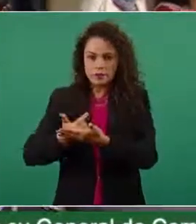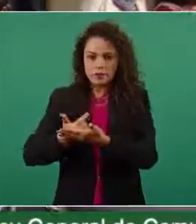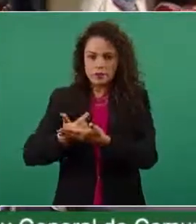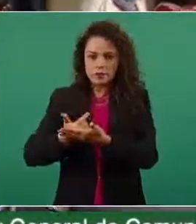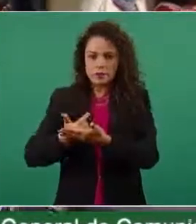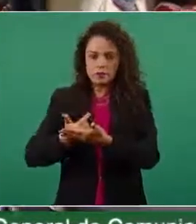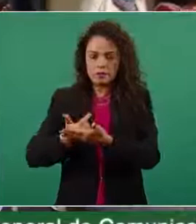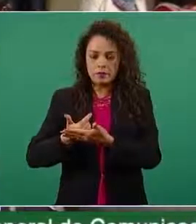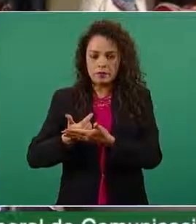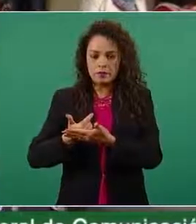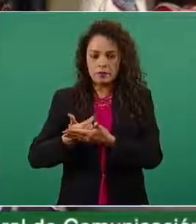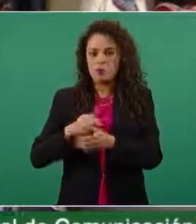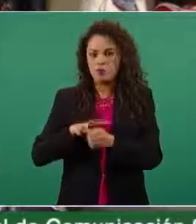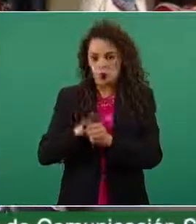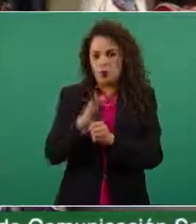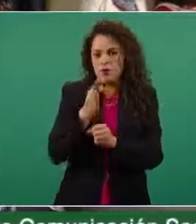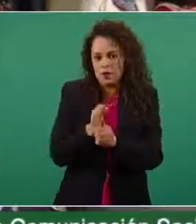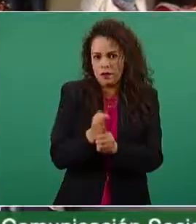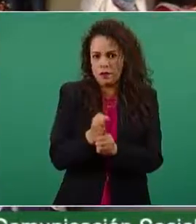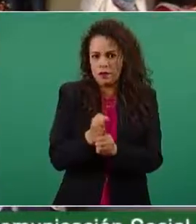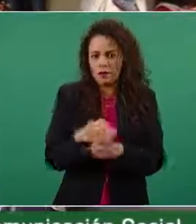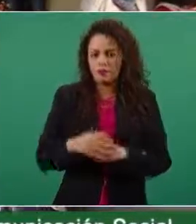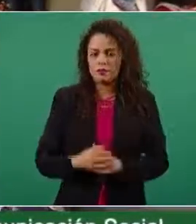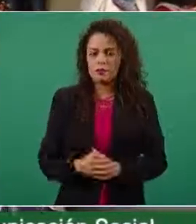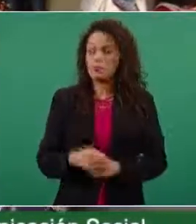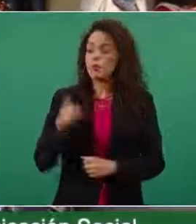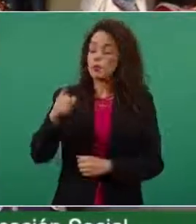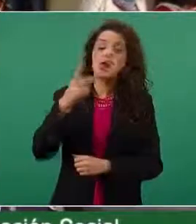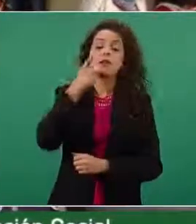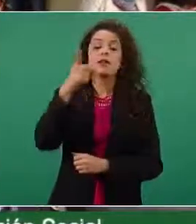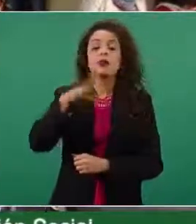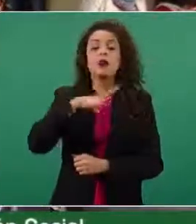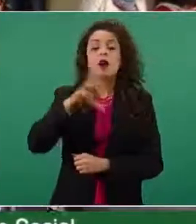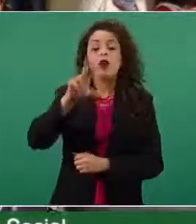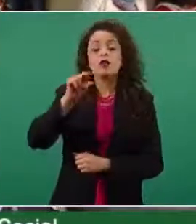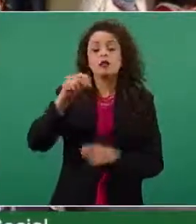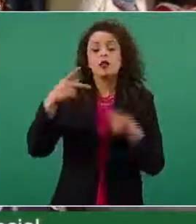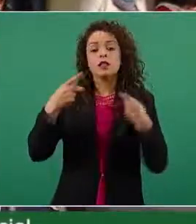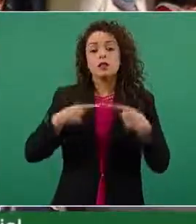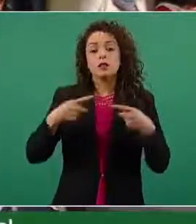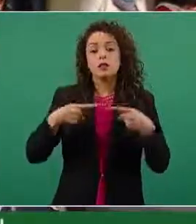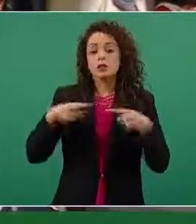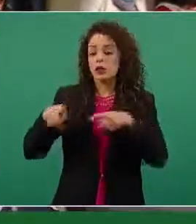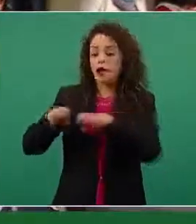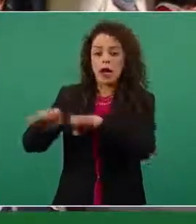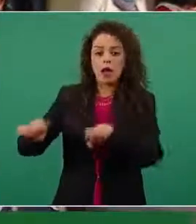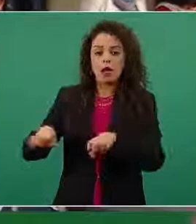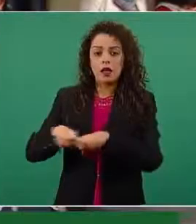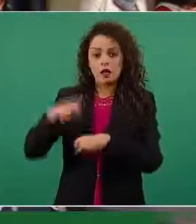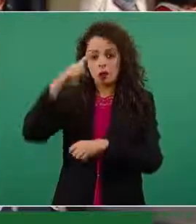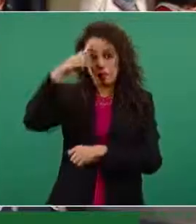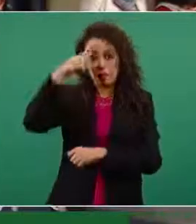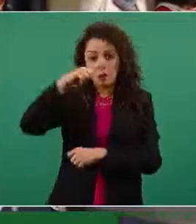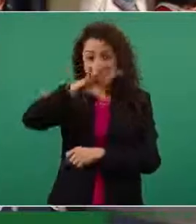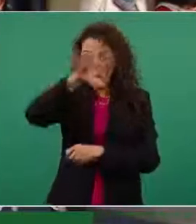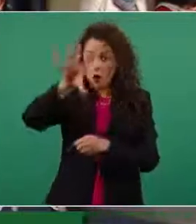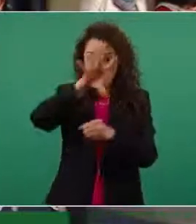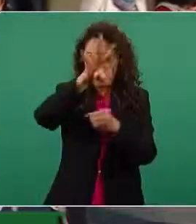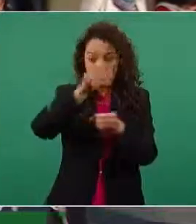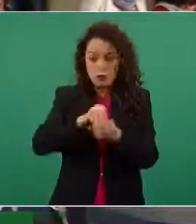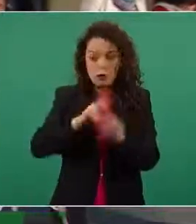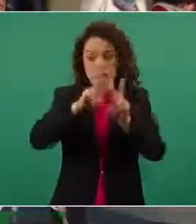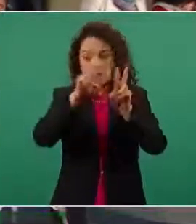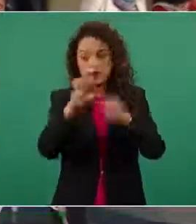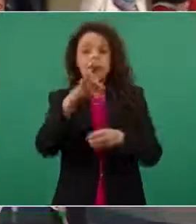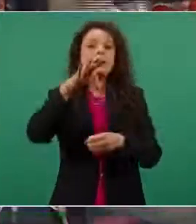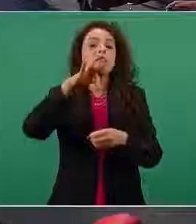alcance. Y él nos comentaba que tiene un equipo de 80 personas para toda la elección.